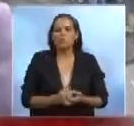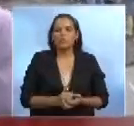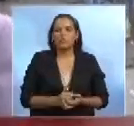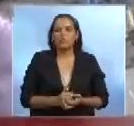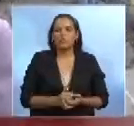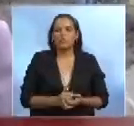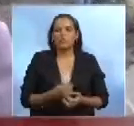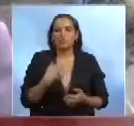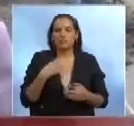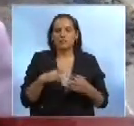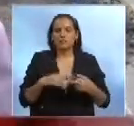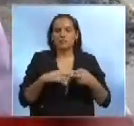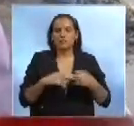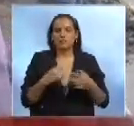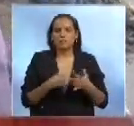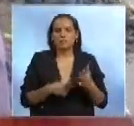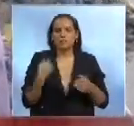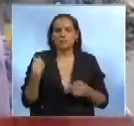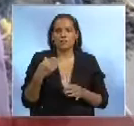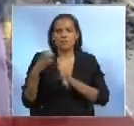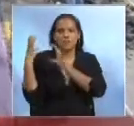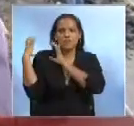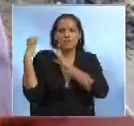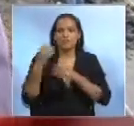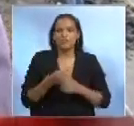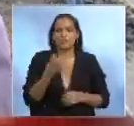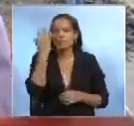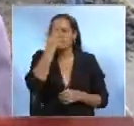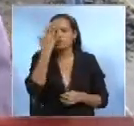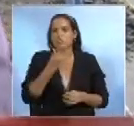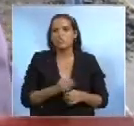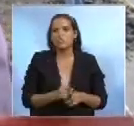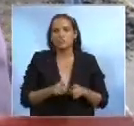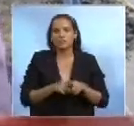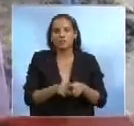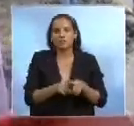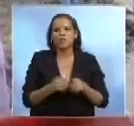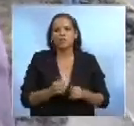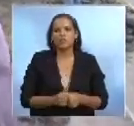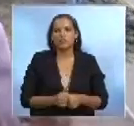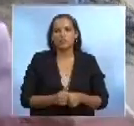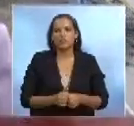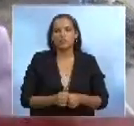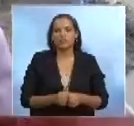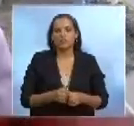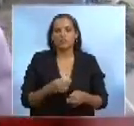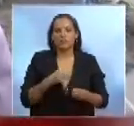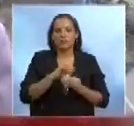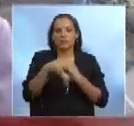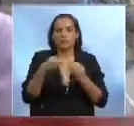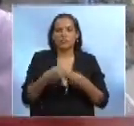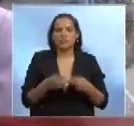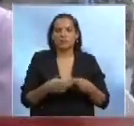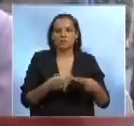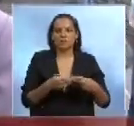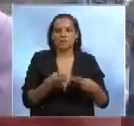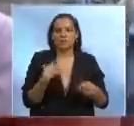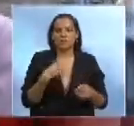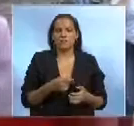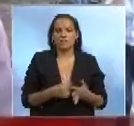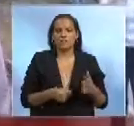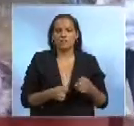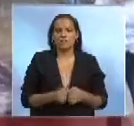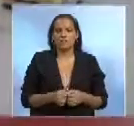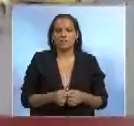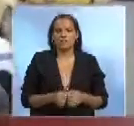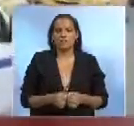con el convenio que tenemos con el municipio de Esmeraldas para la, se puede decir, el financiamiento de la obra conjuntamente